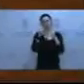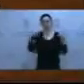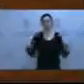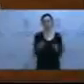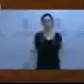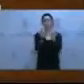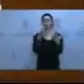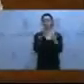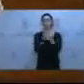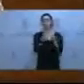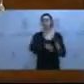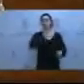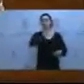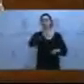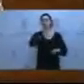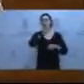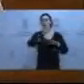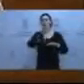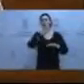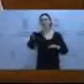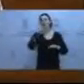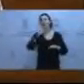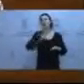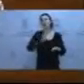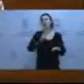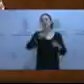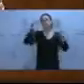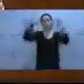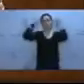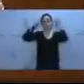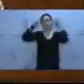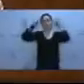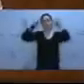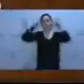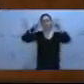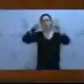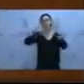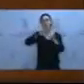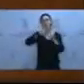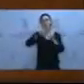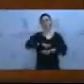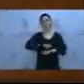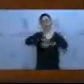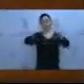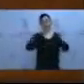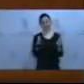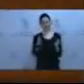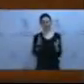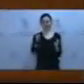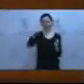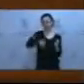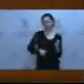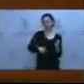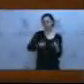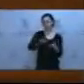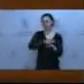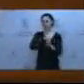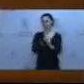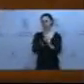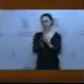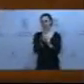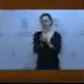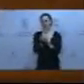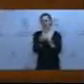para que los chicos tengan oportunidades formativas y, por tanto, de quedarse en nuestra comunidad autónoma, fue donde tuvo